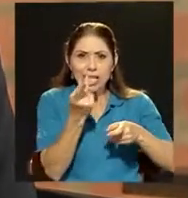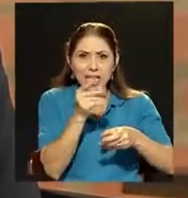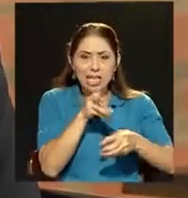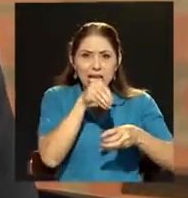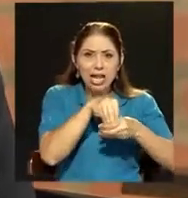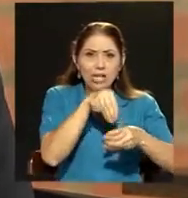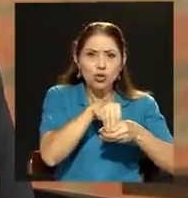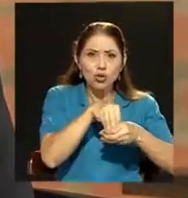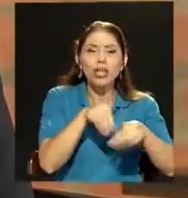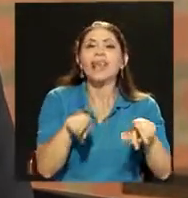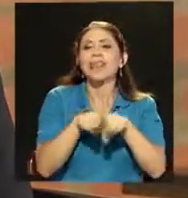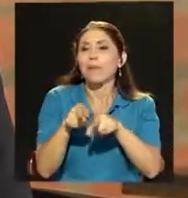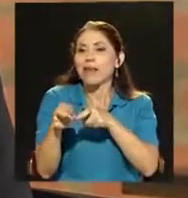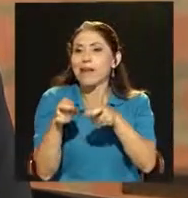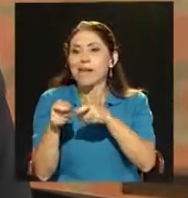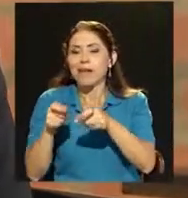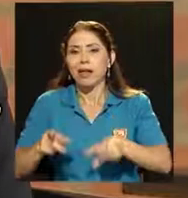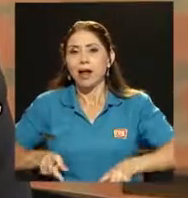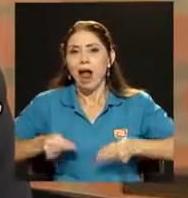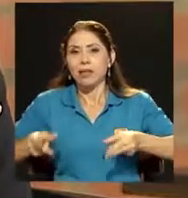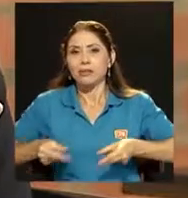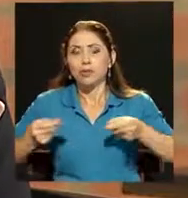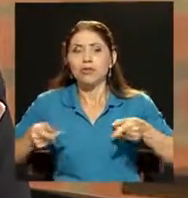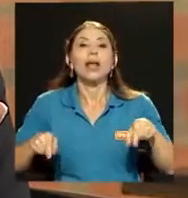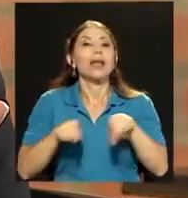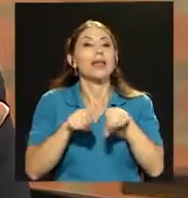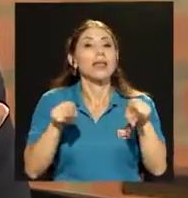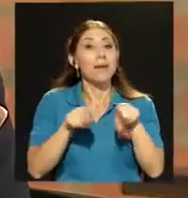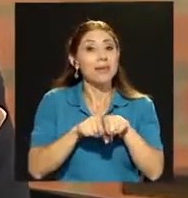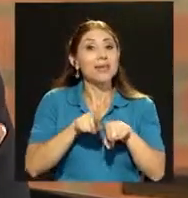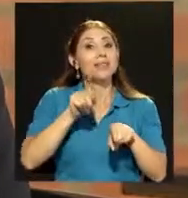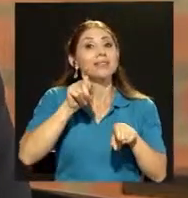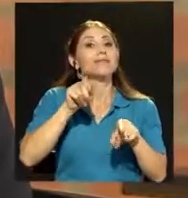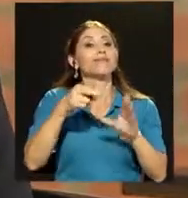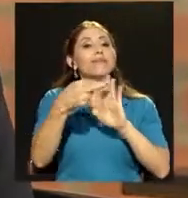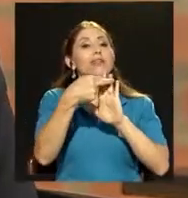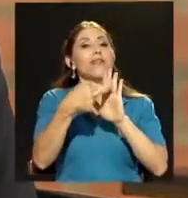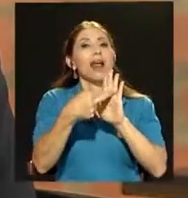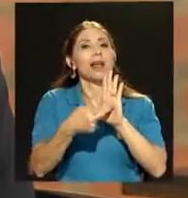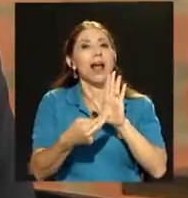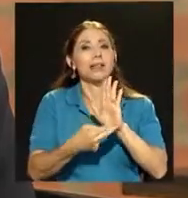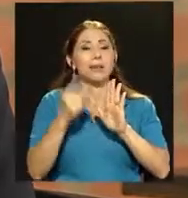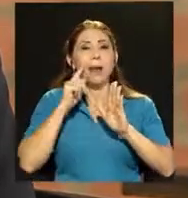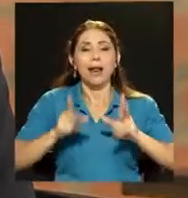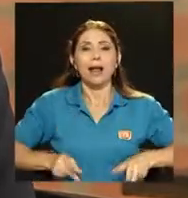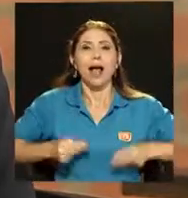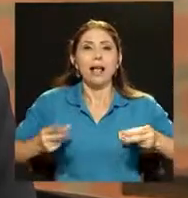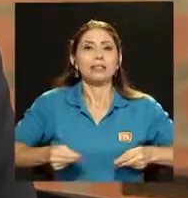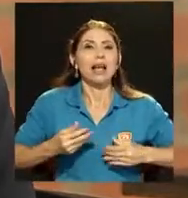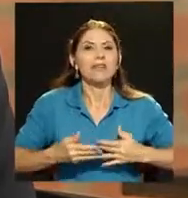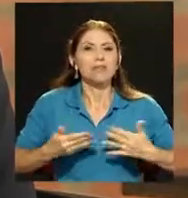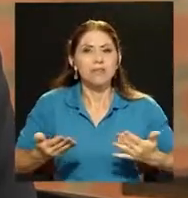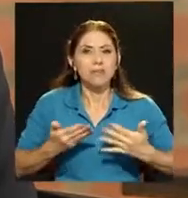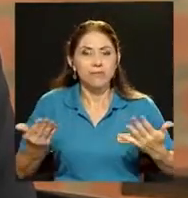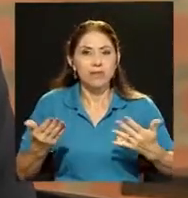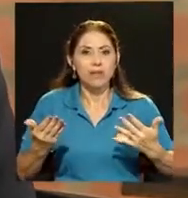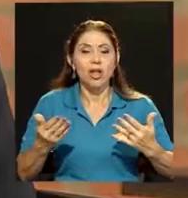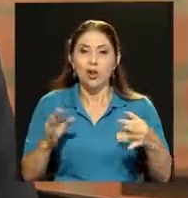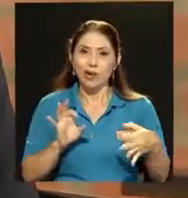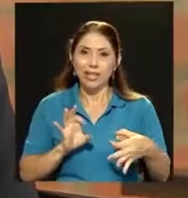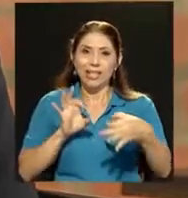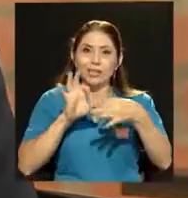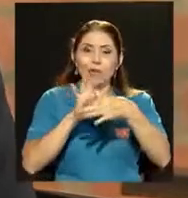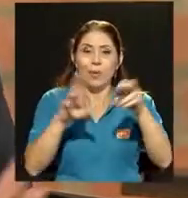gasto, así como de las reglas con las cuales se gasta, ¿verdad?, lo que se asocia al tema de los destinos